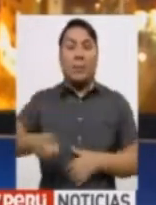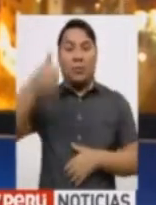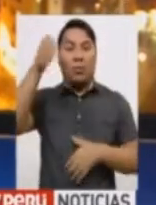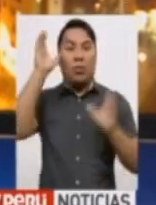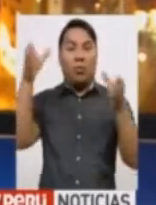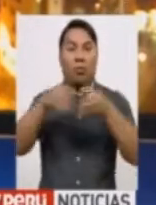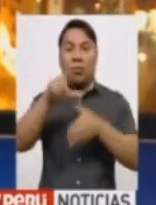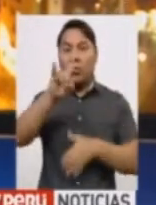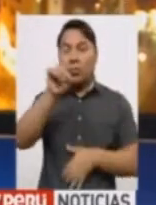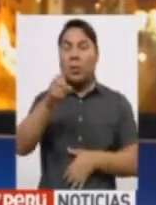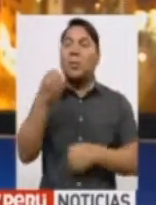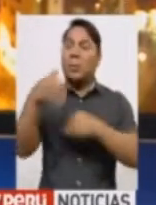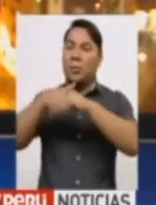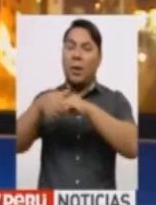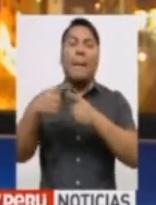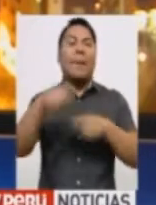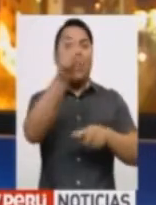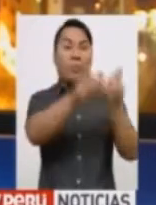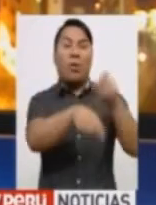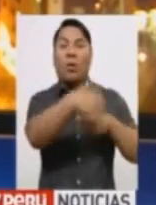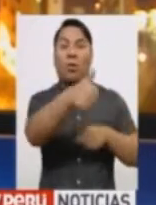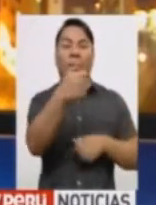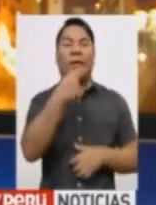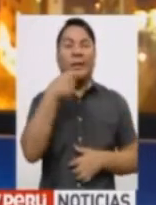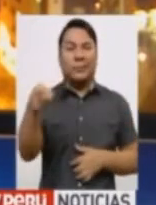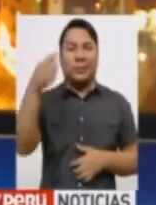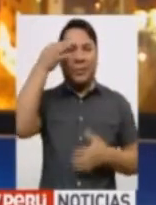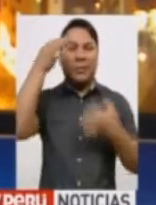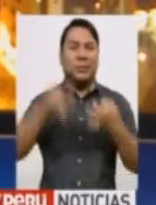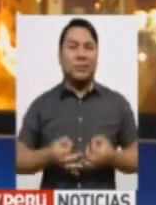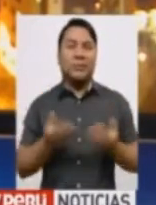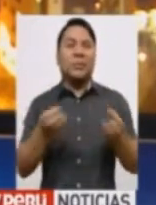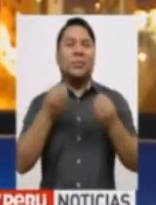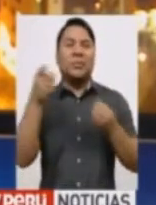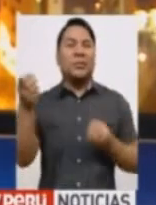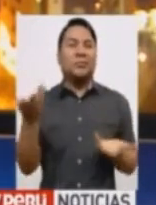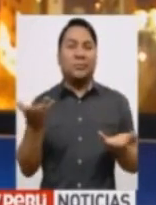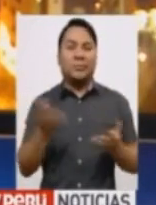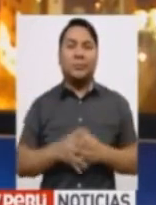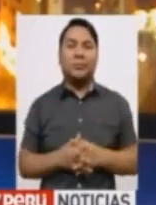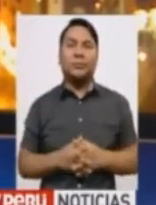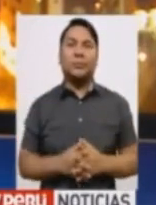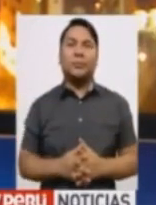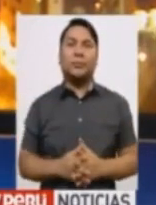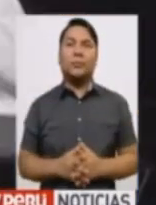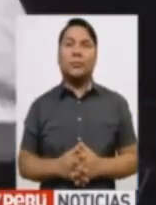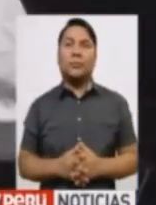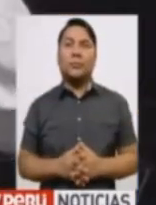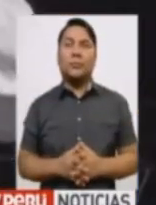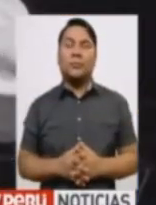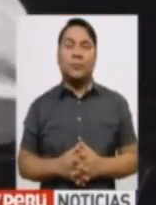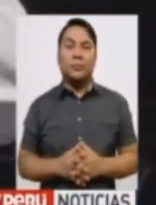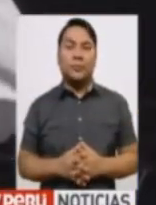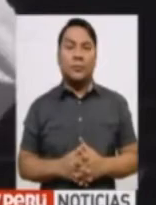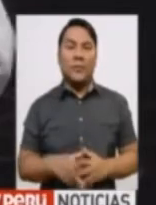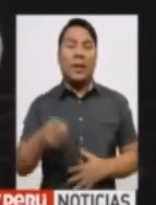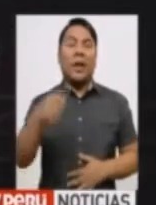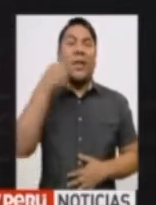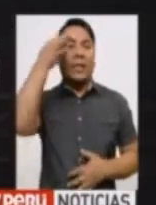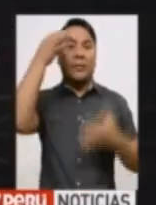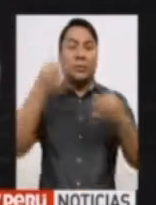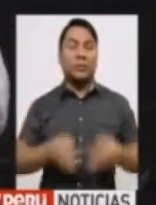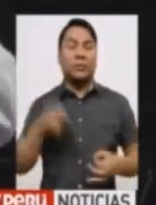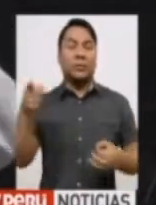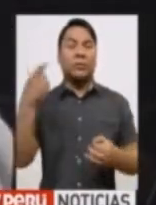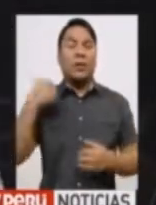Sin embargo, otros parlamentarios consideran que esta decisión fue tomada a destiempo. La decisión del alcalde de Lima